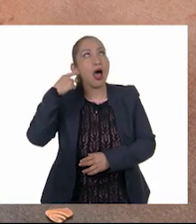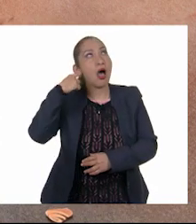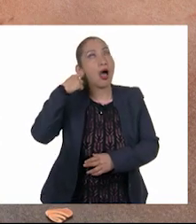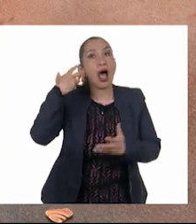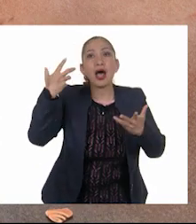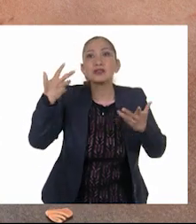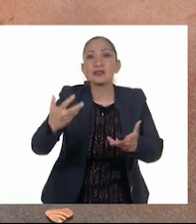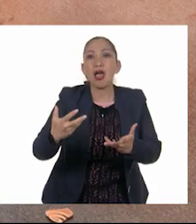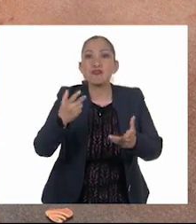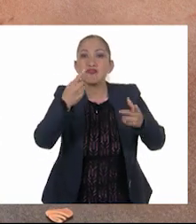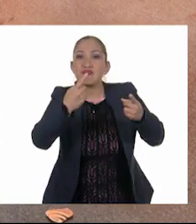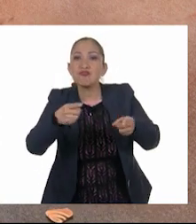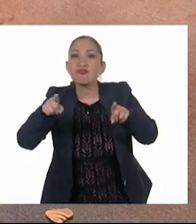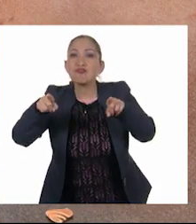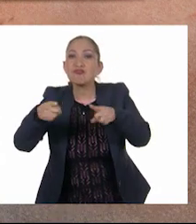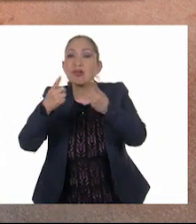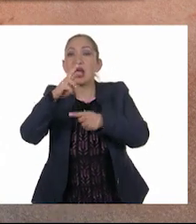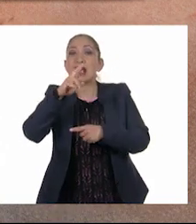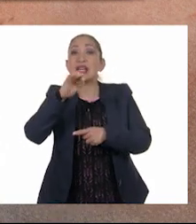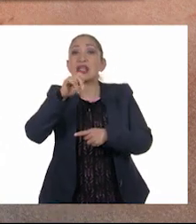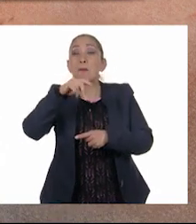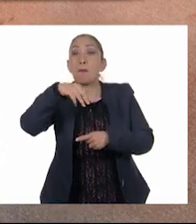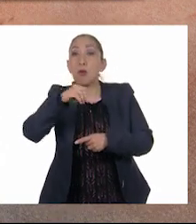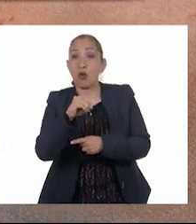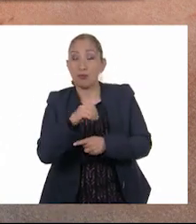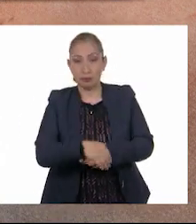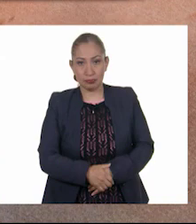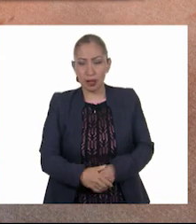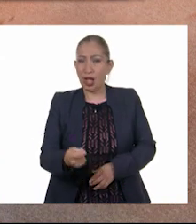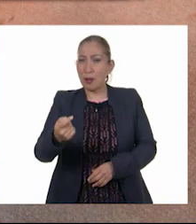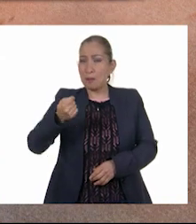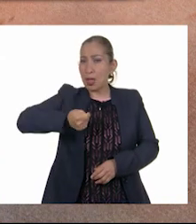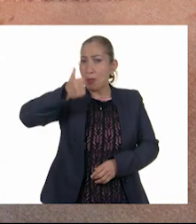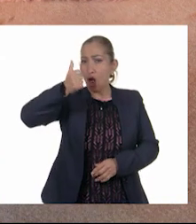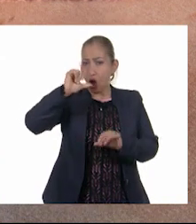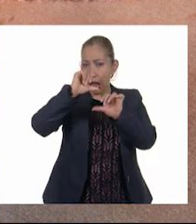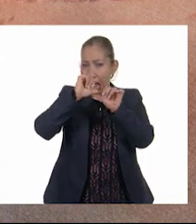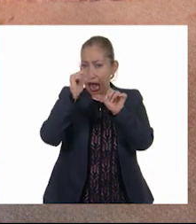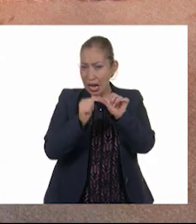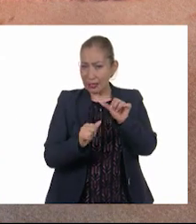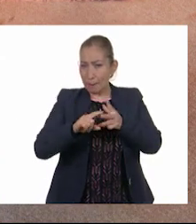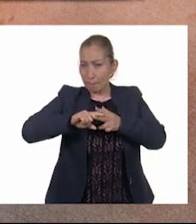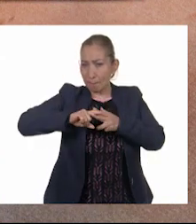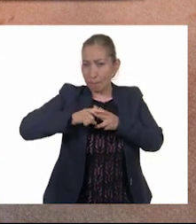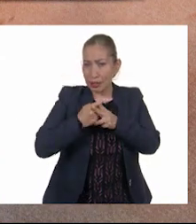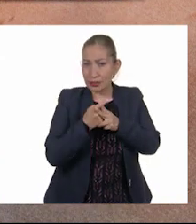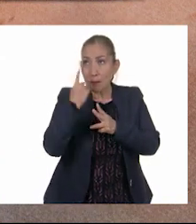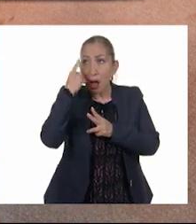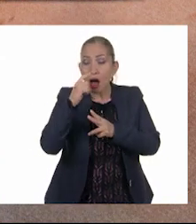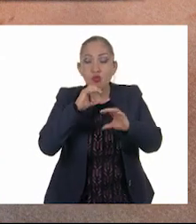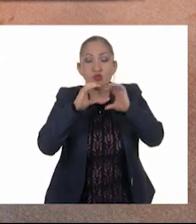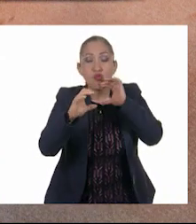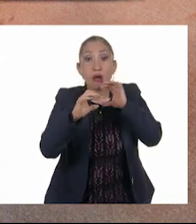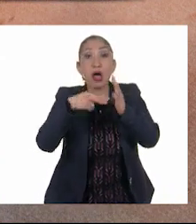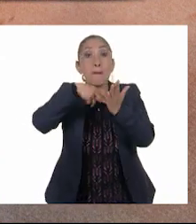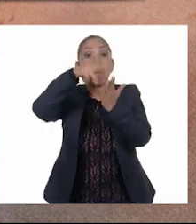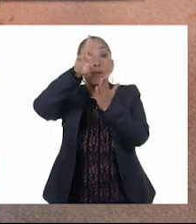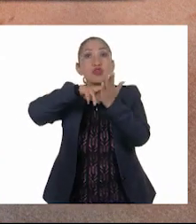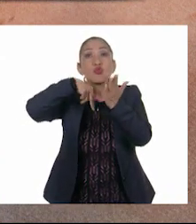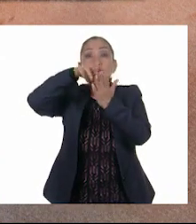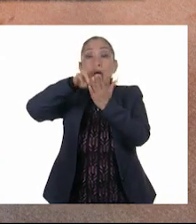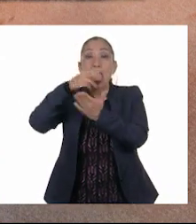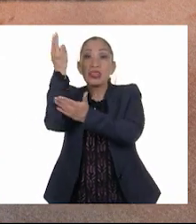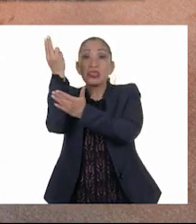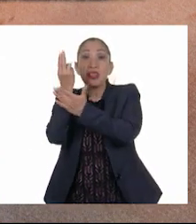principalmente los ritmos. Otra de las primeras artes que surge con esta necesidad de comunicarse es la pintura y